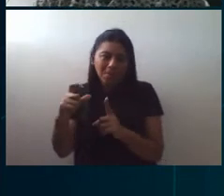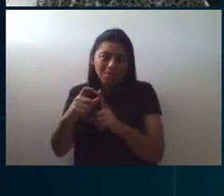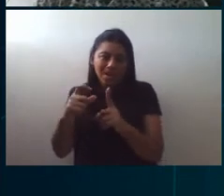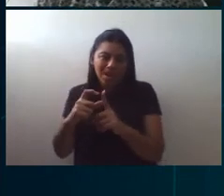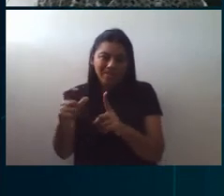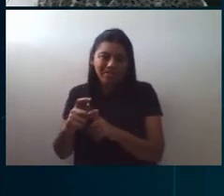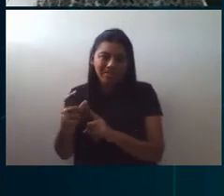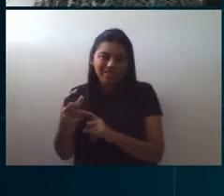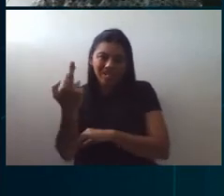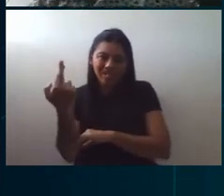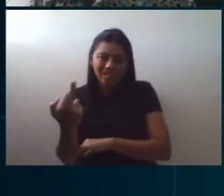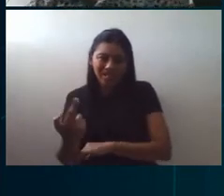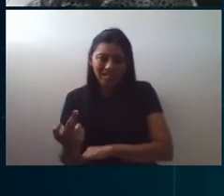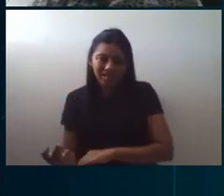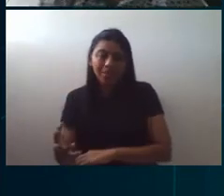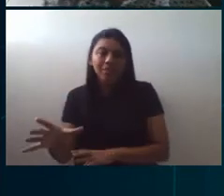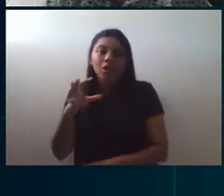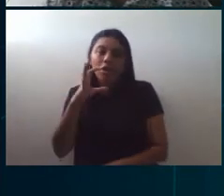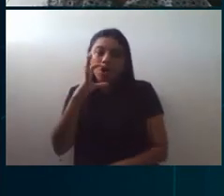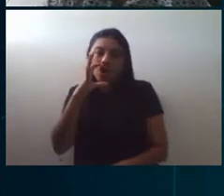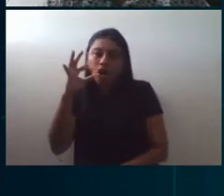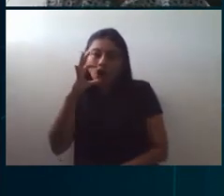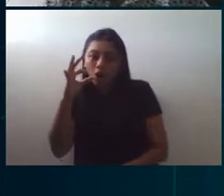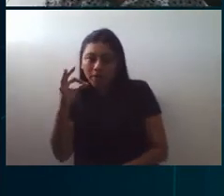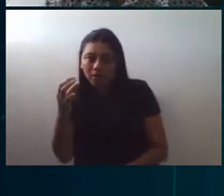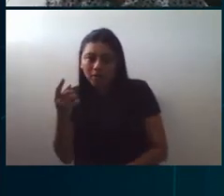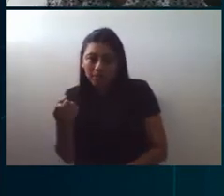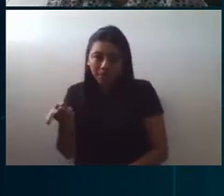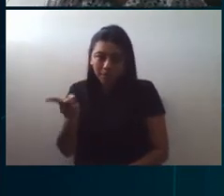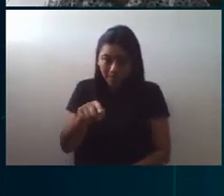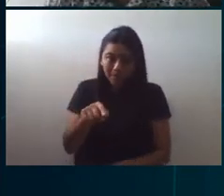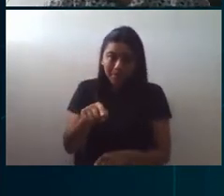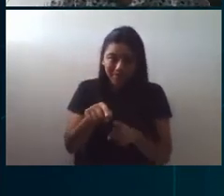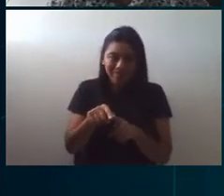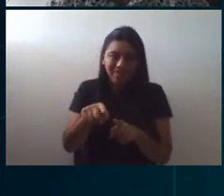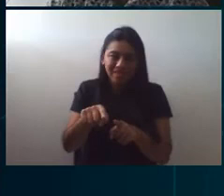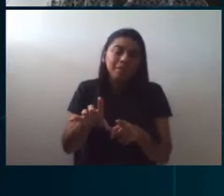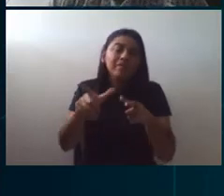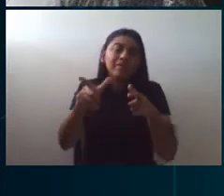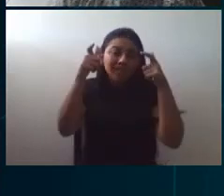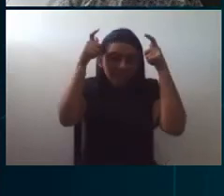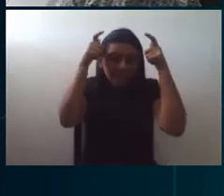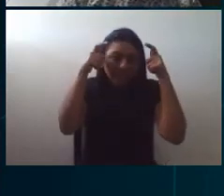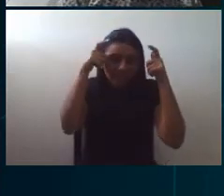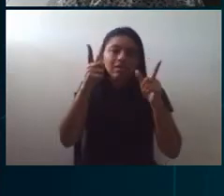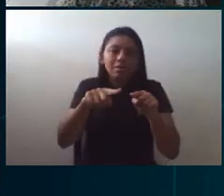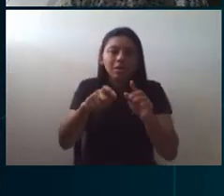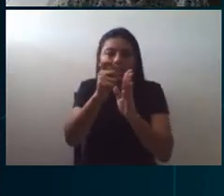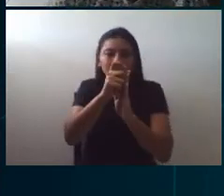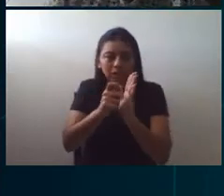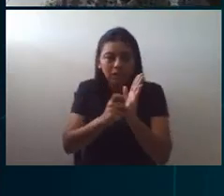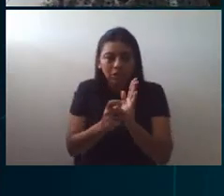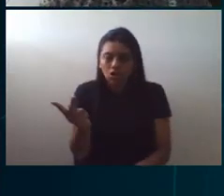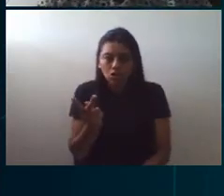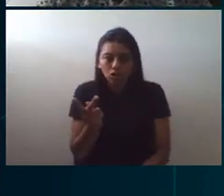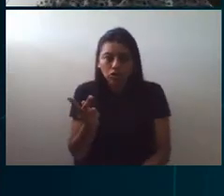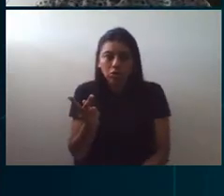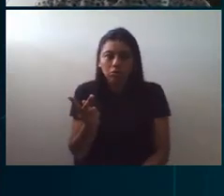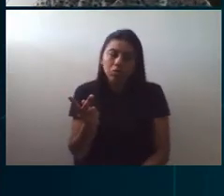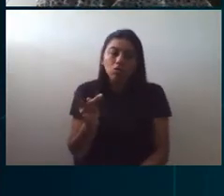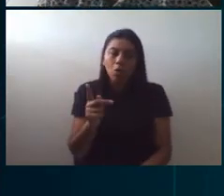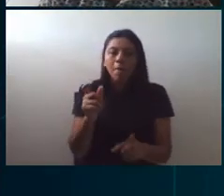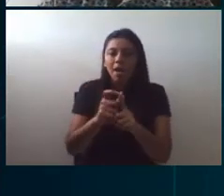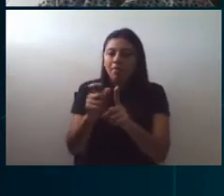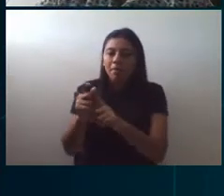menos el vector mujer, el resultante es el vector reina. ¿Listo? Pues para que entiendan un poquitico cómo es el manejo como tal de